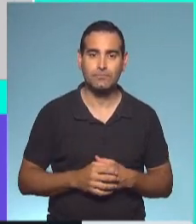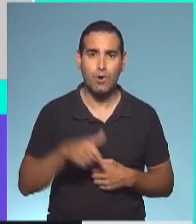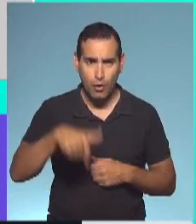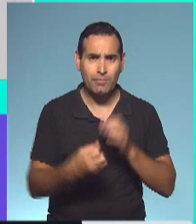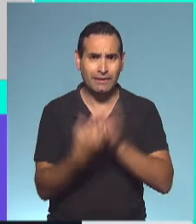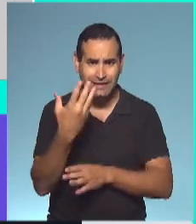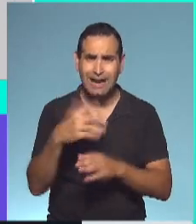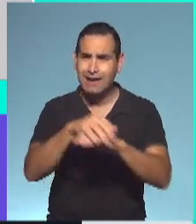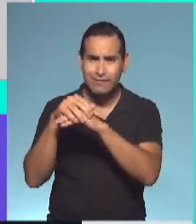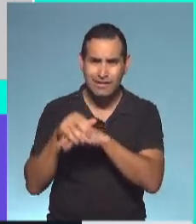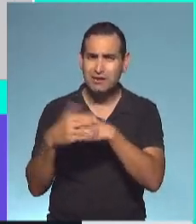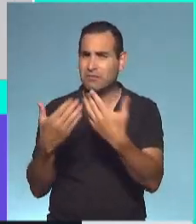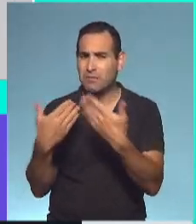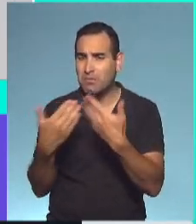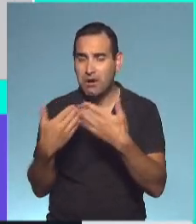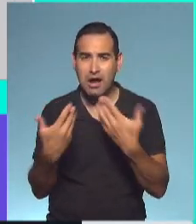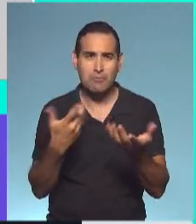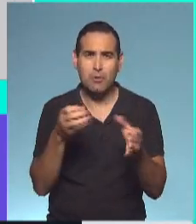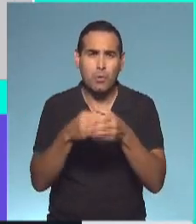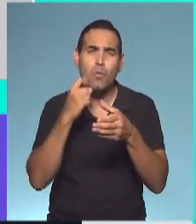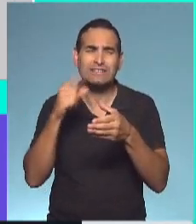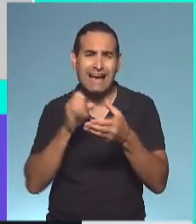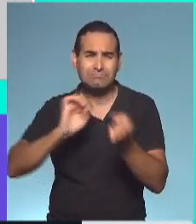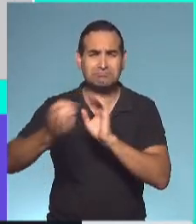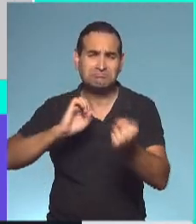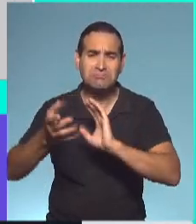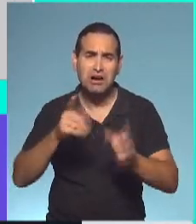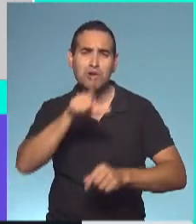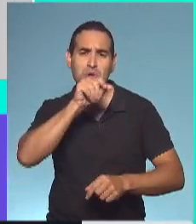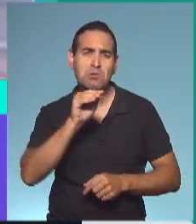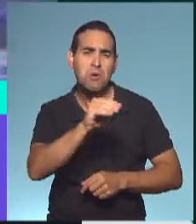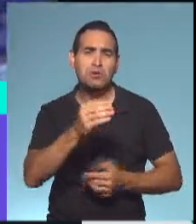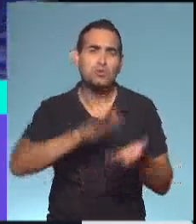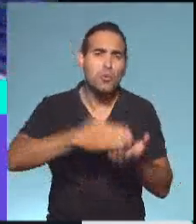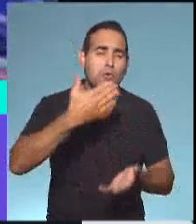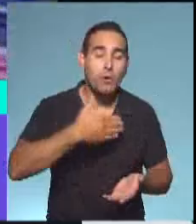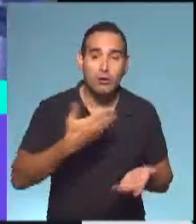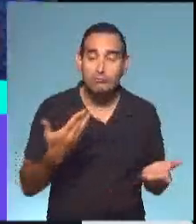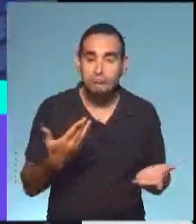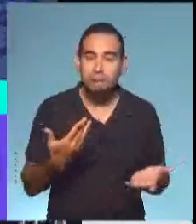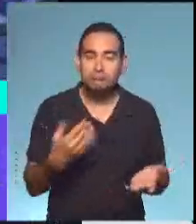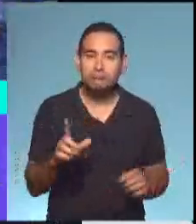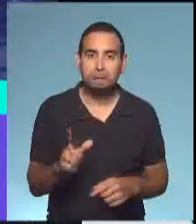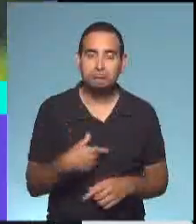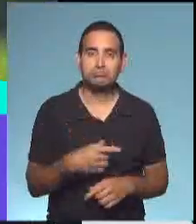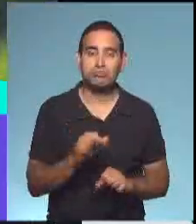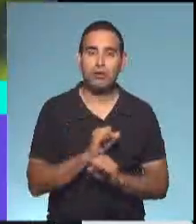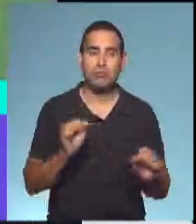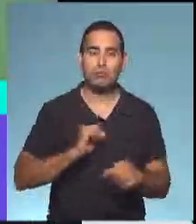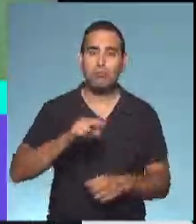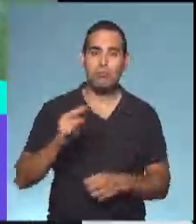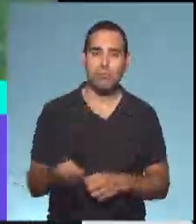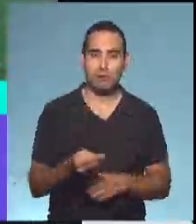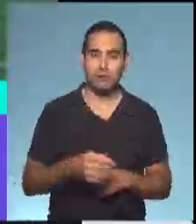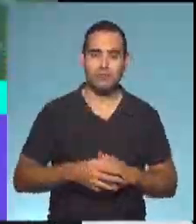hoy en la mañana con sus amigos, en los grupos de WhatsApp, tuiteando acerca de Boca. Bueno, increíblemente pasan estas cosas en el